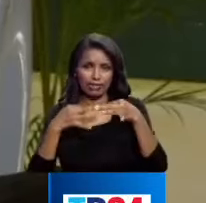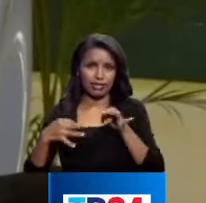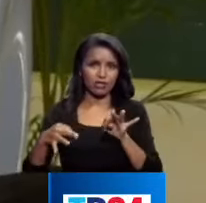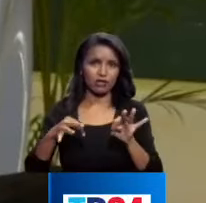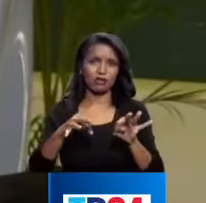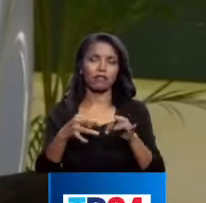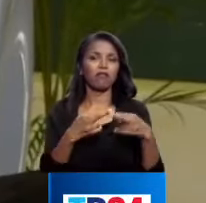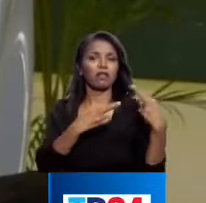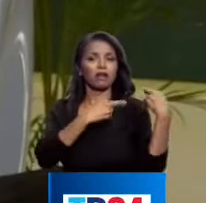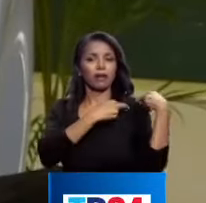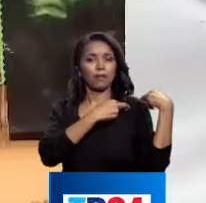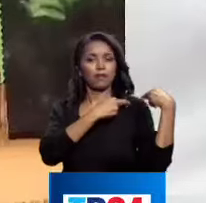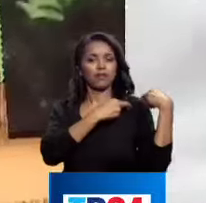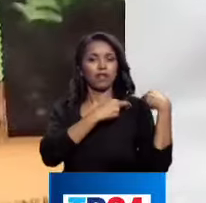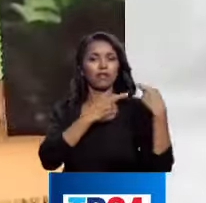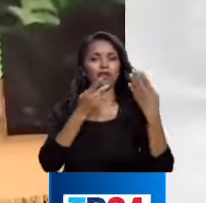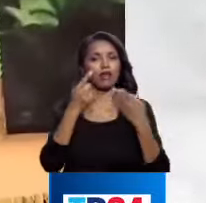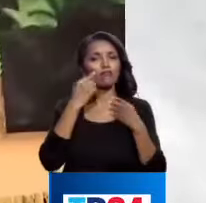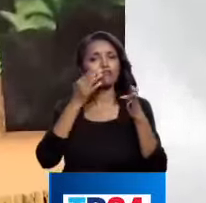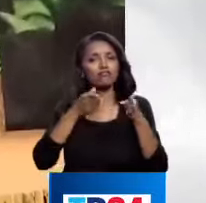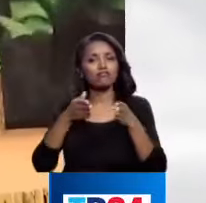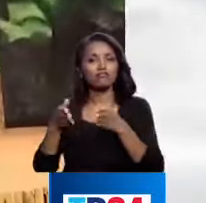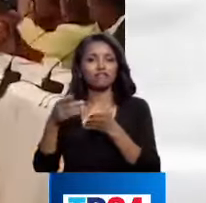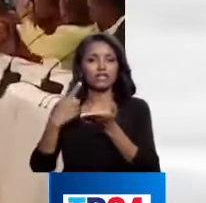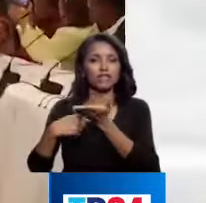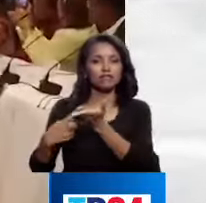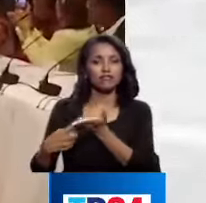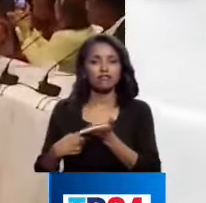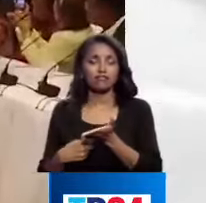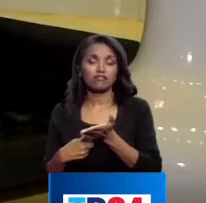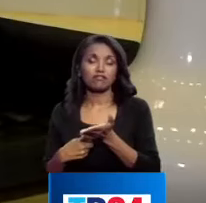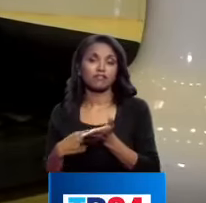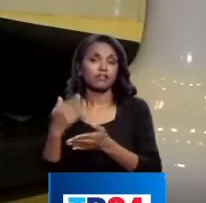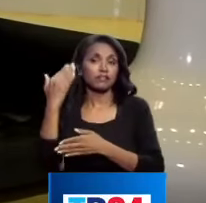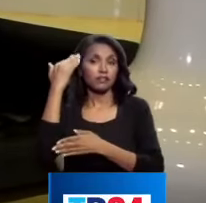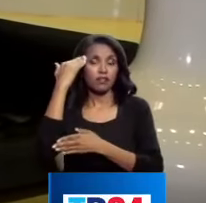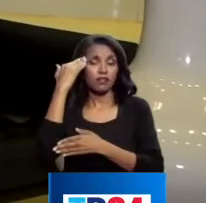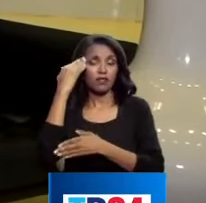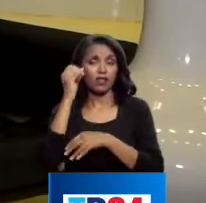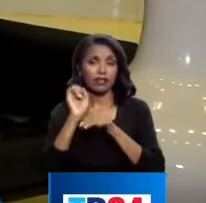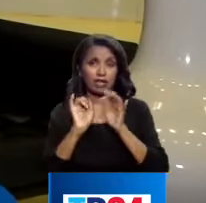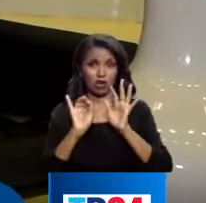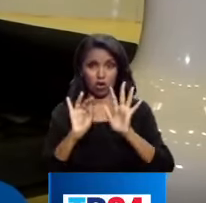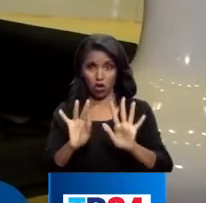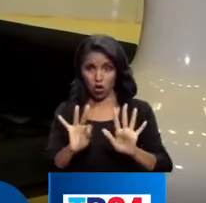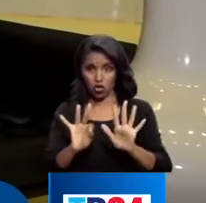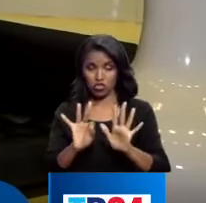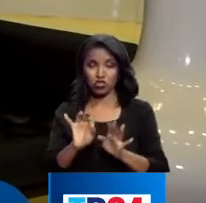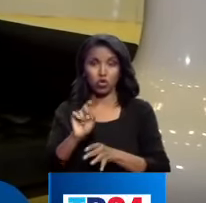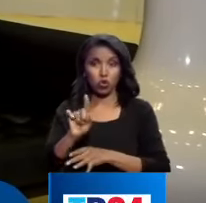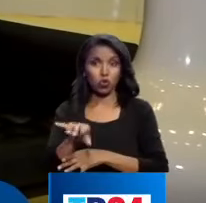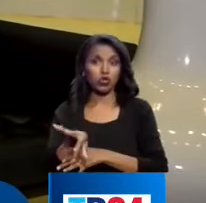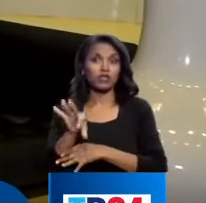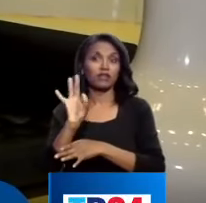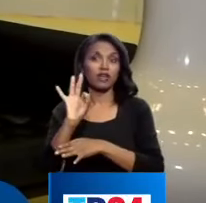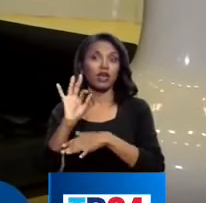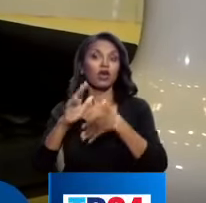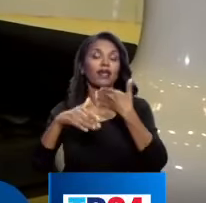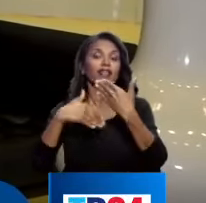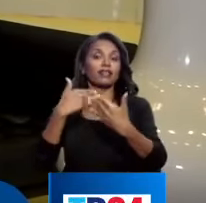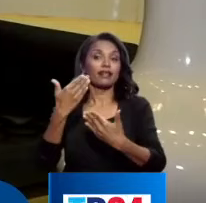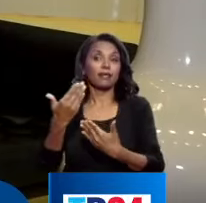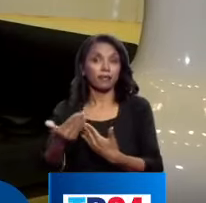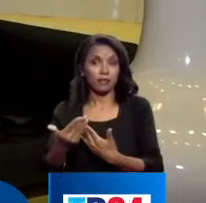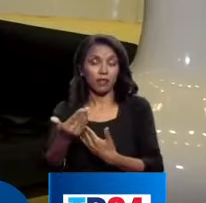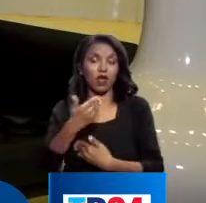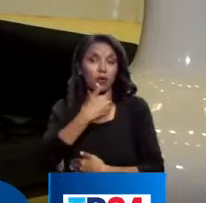enorme responsabilidad de organizar este debate, sabiendo que a uno de los candidatos que hoy debaten les